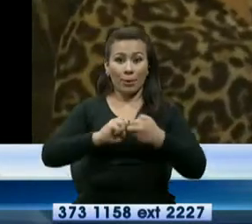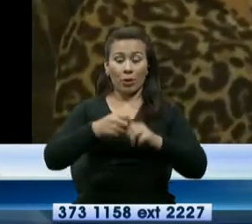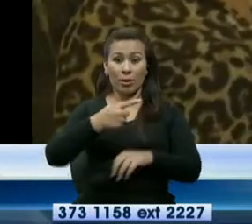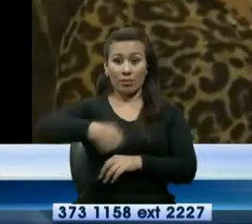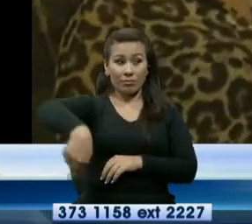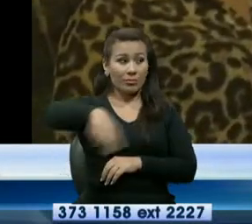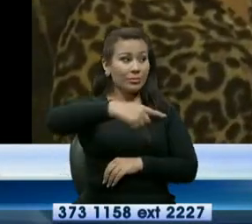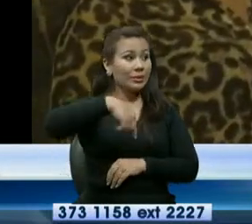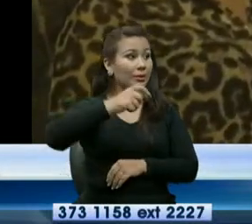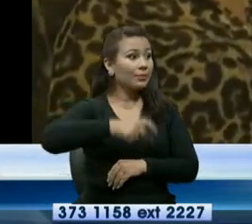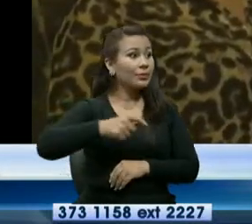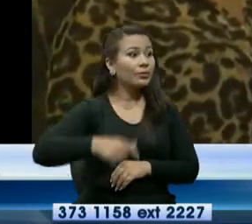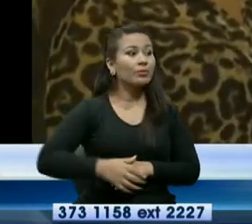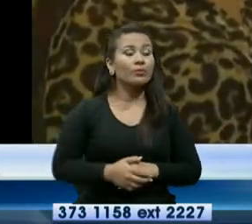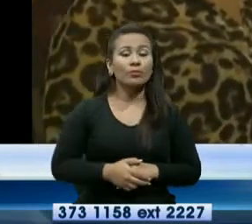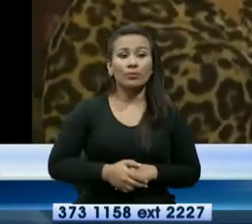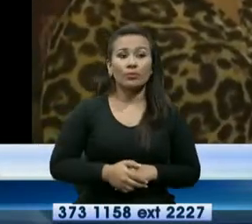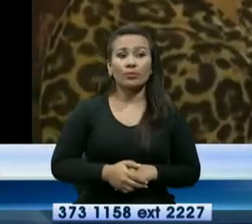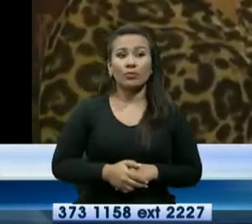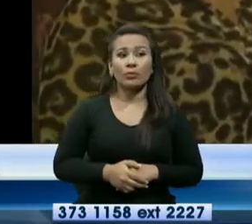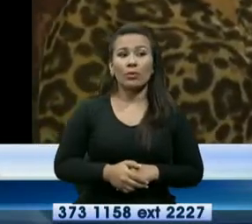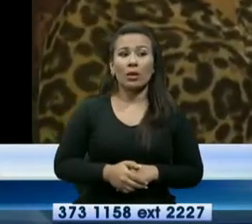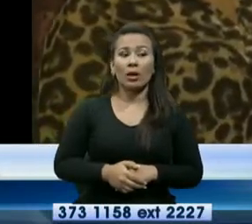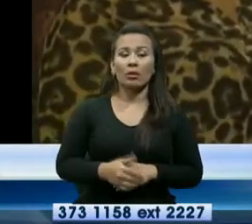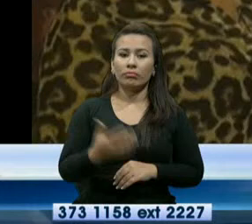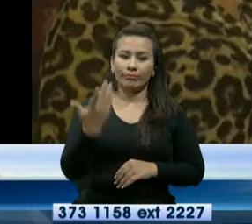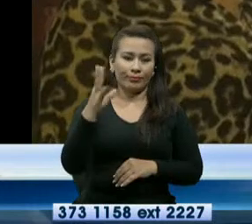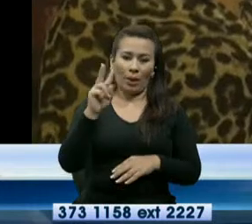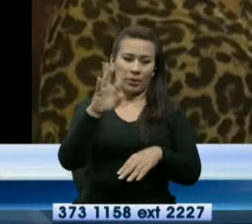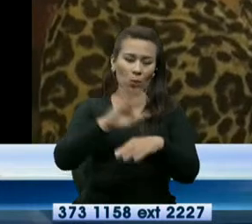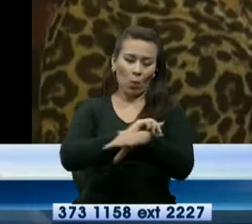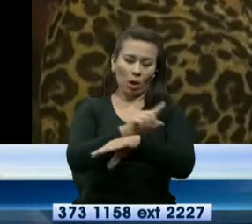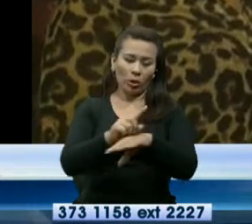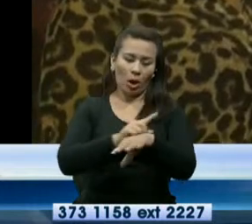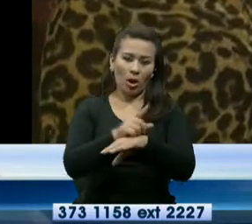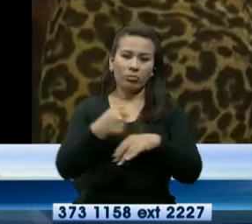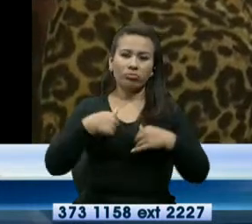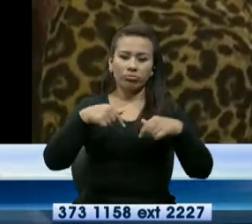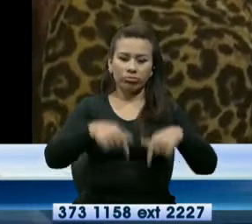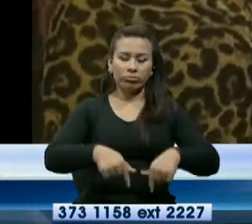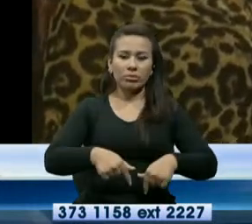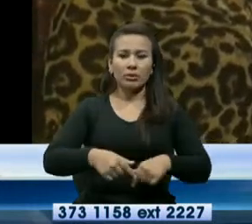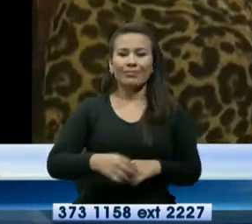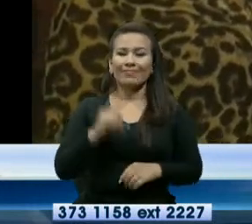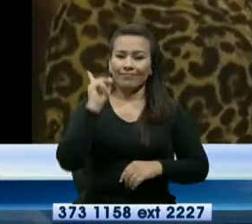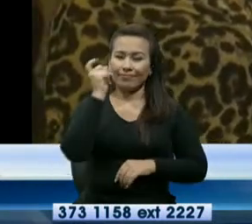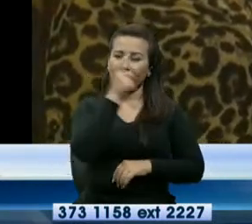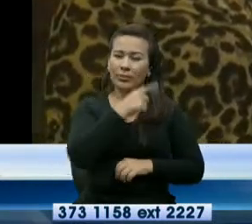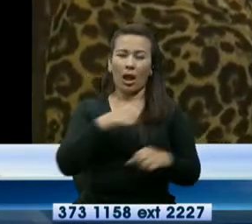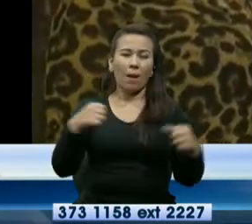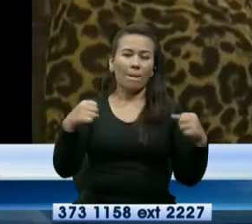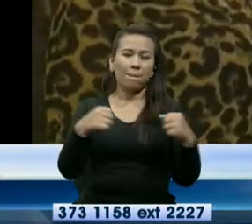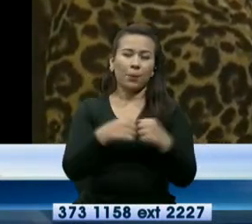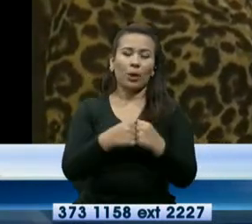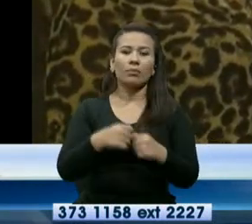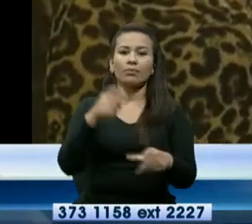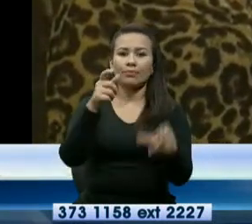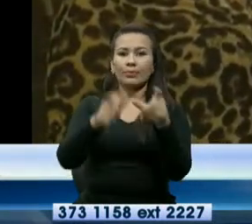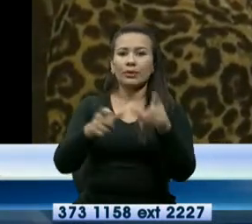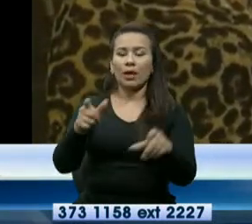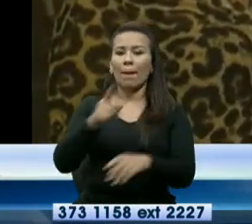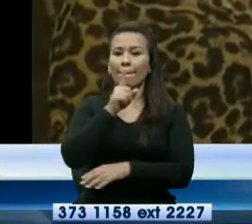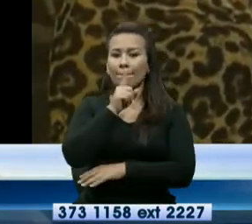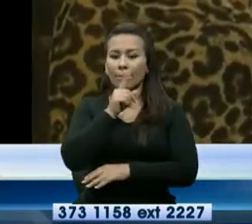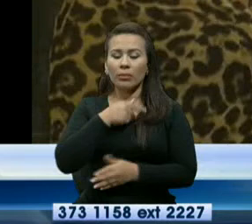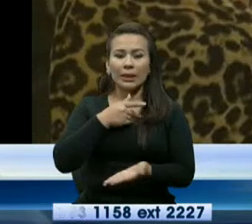En realidad, a más de 24 horas de haber sucedido el incidente, las personas han manejado con